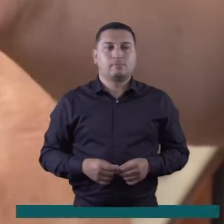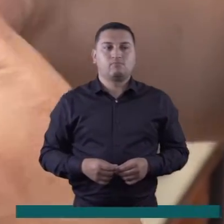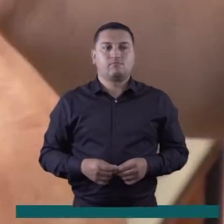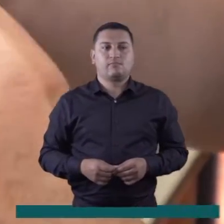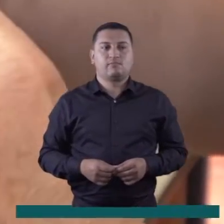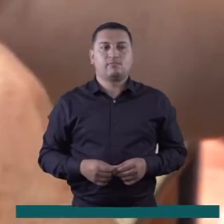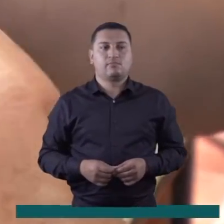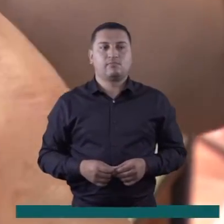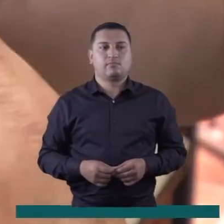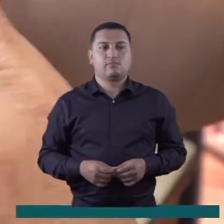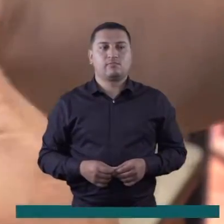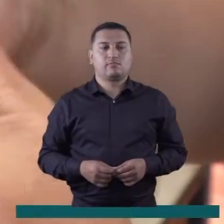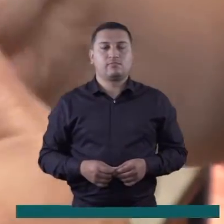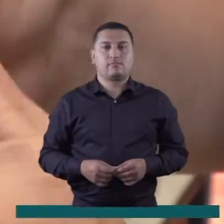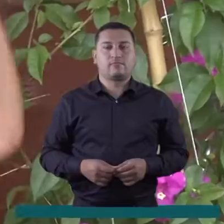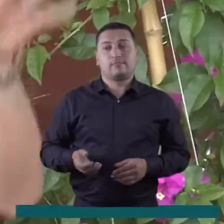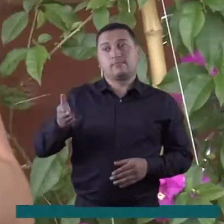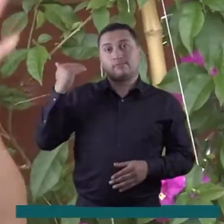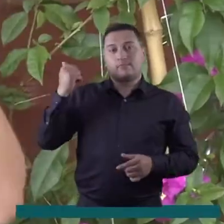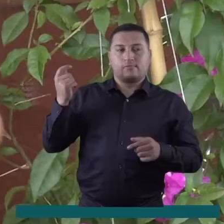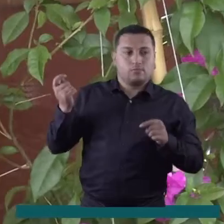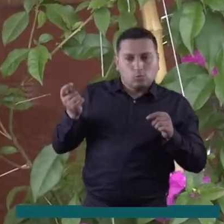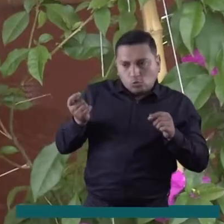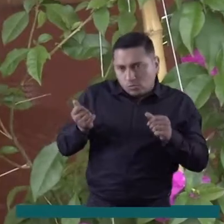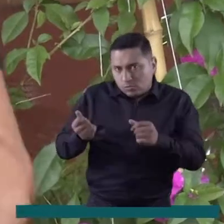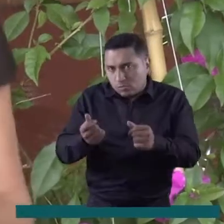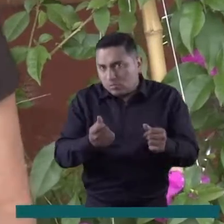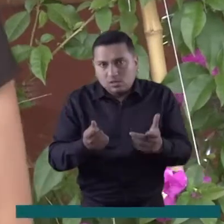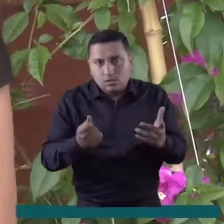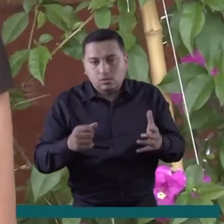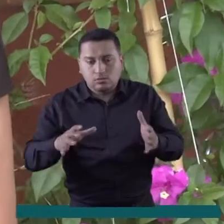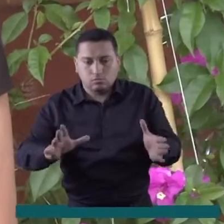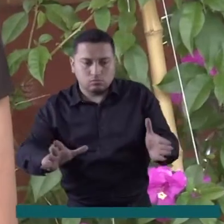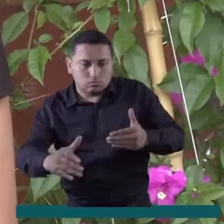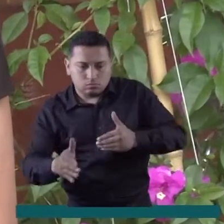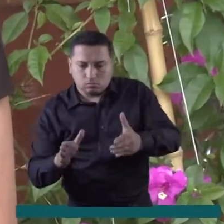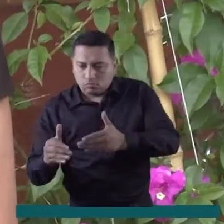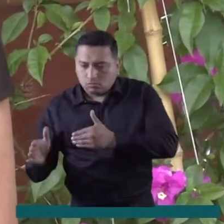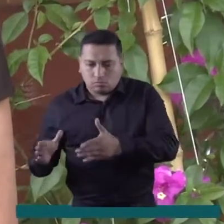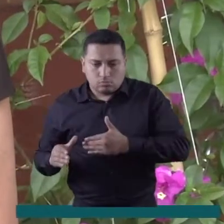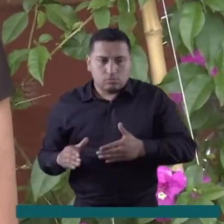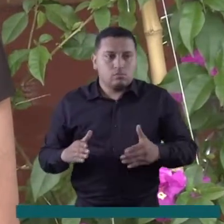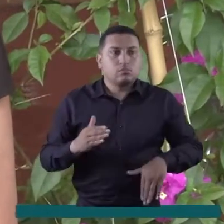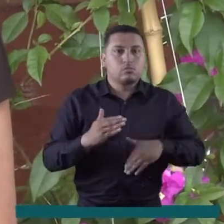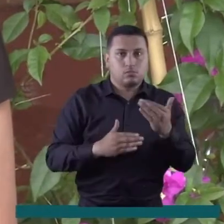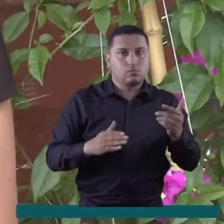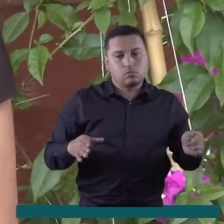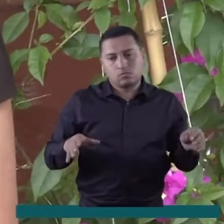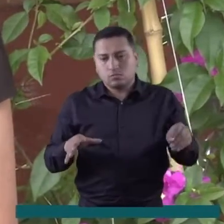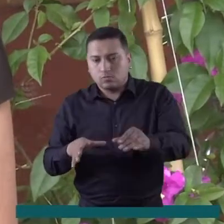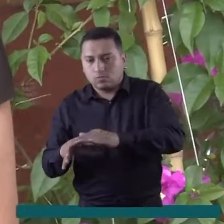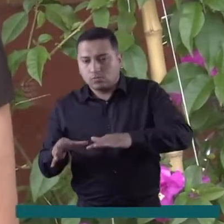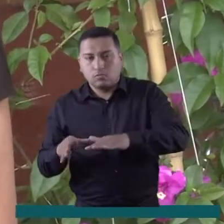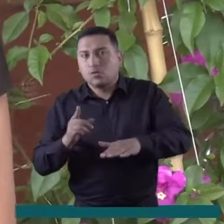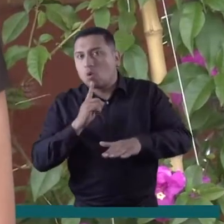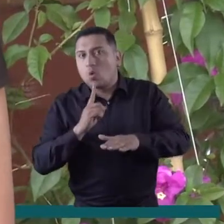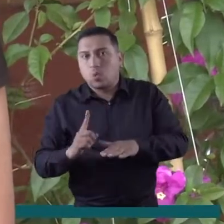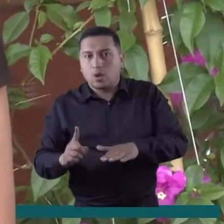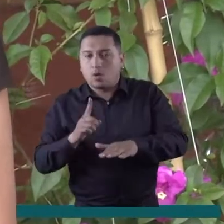Hicimos, compramos todos los ingredientes, todos los moldes y empezamos a hacer las velas